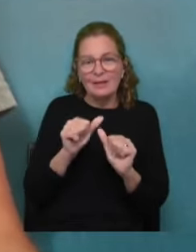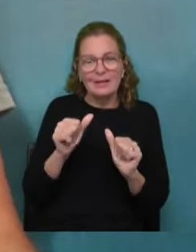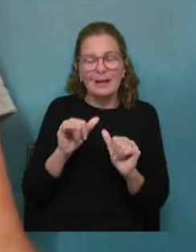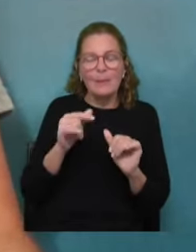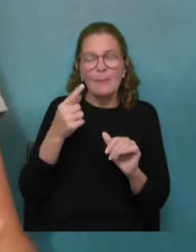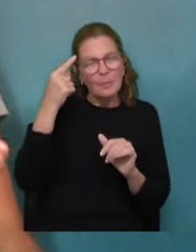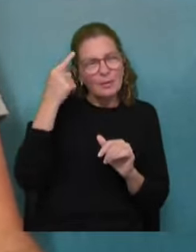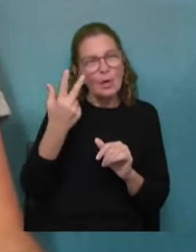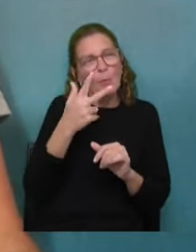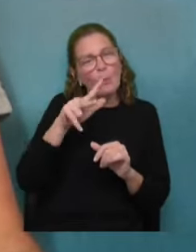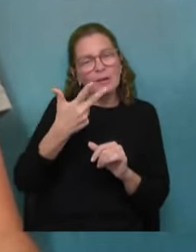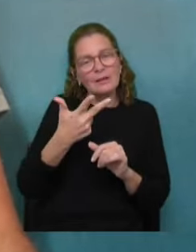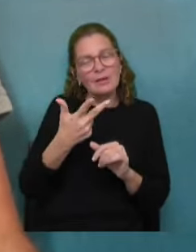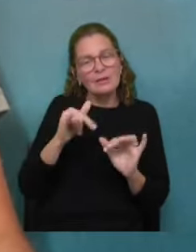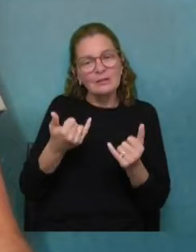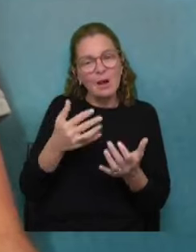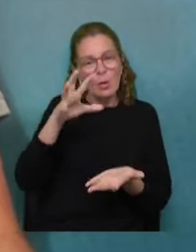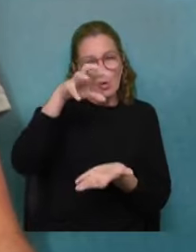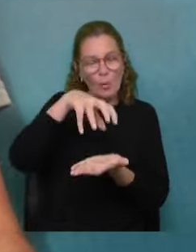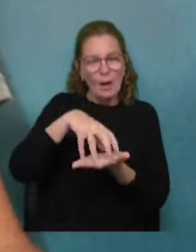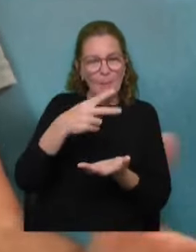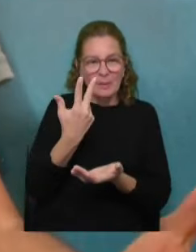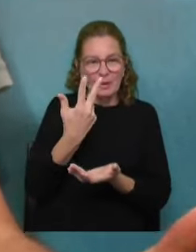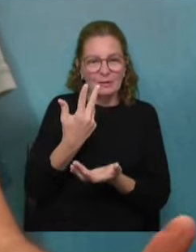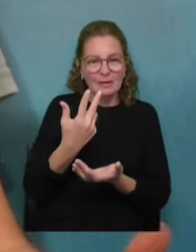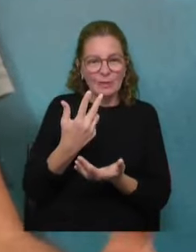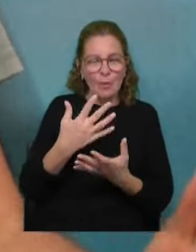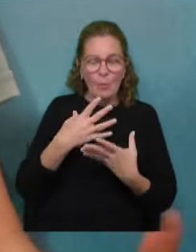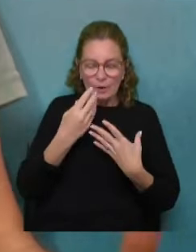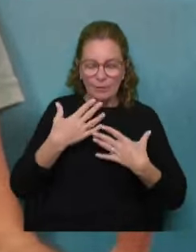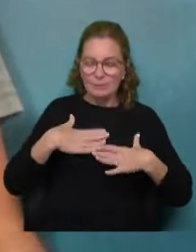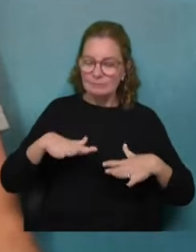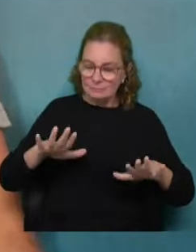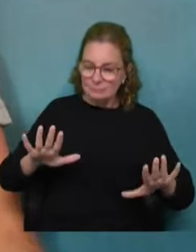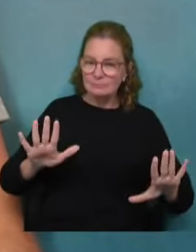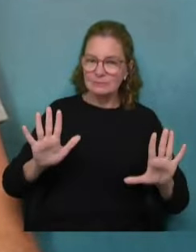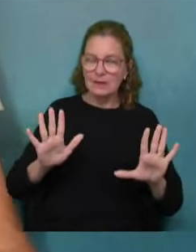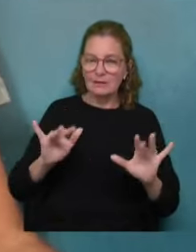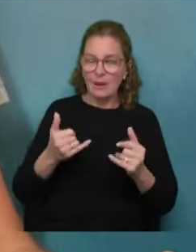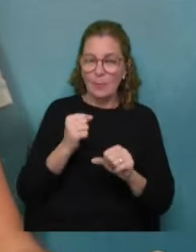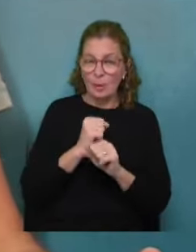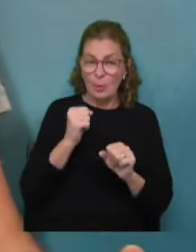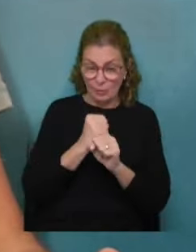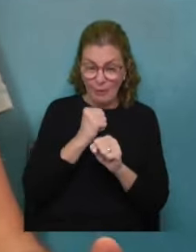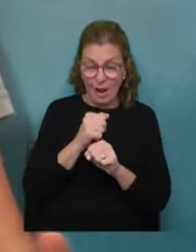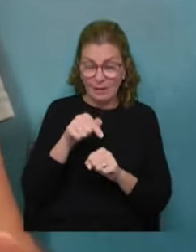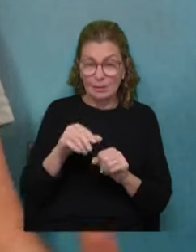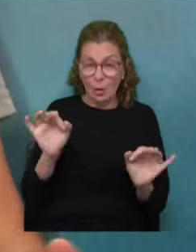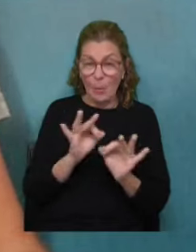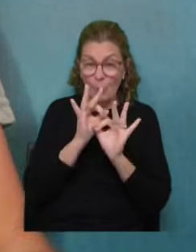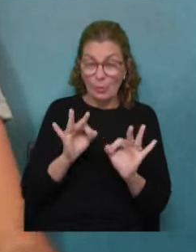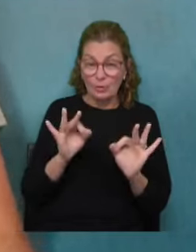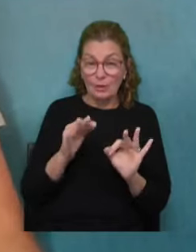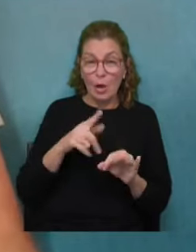ya, como dijo Rafa, nos puso en un lugar esos primeros tres discos, en el lugar de, bueno, ya nos podemos dedicar a esto, vamos a con